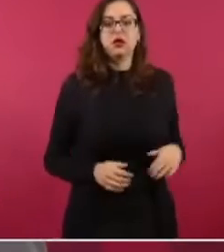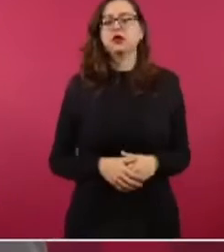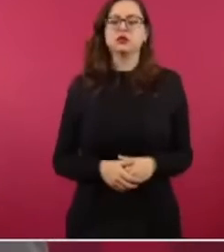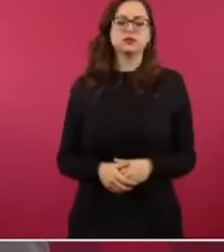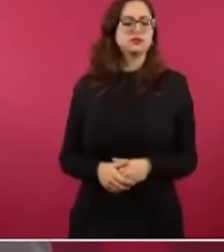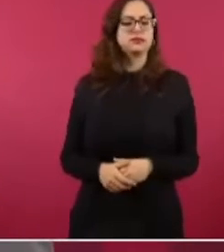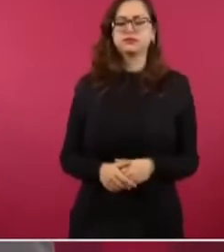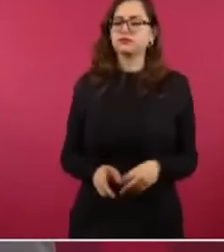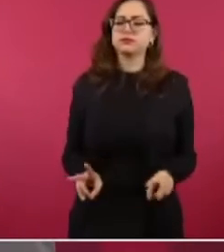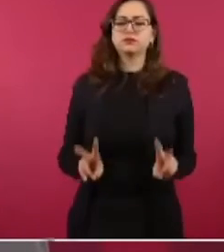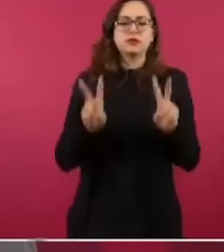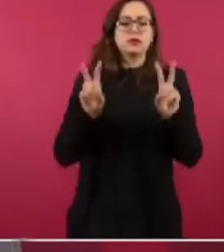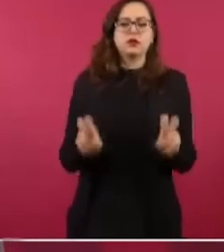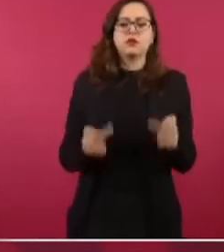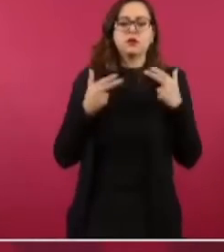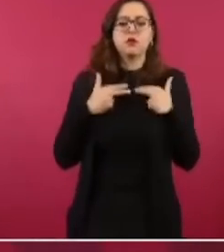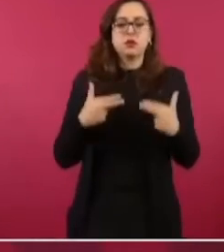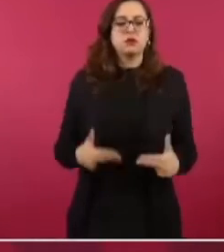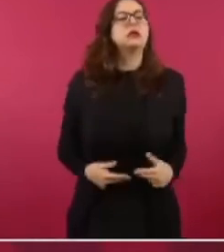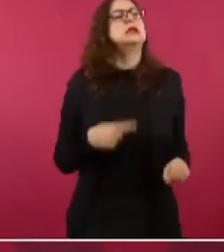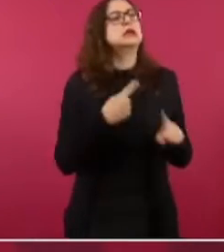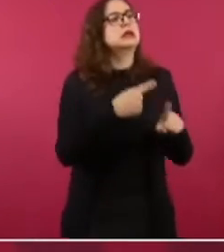es responsable? De nosotros.